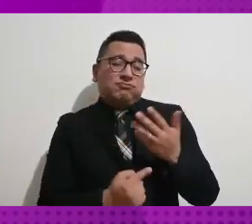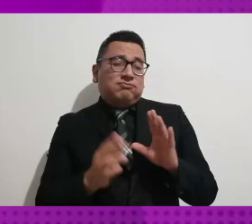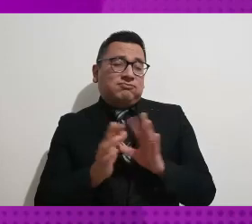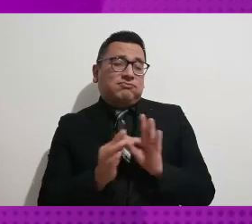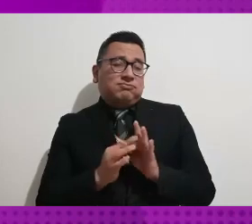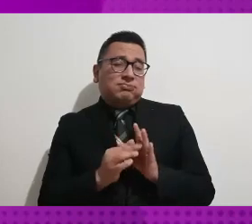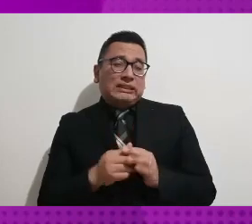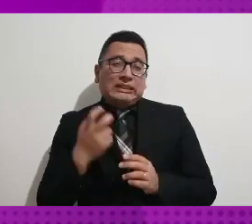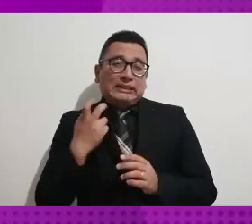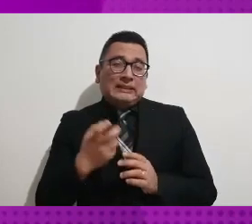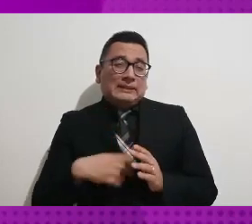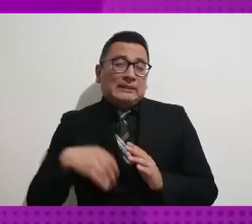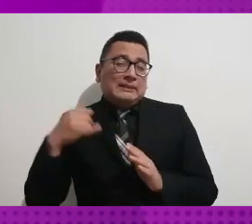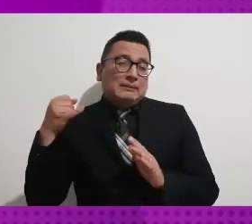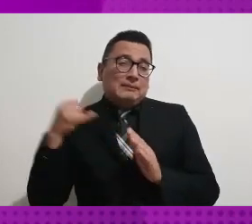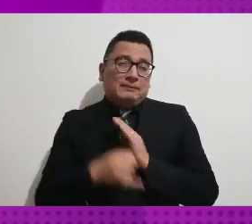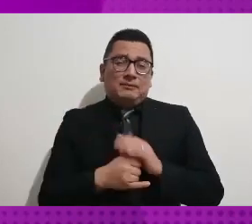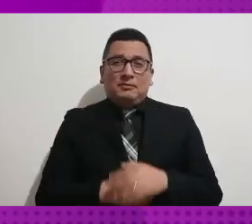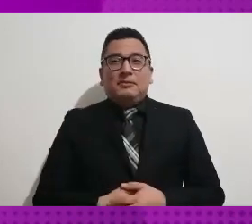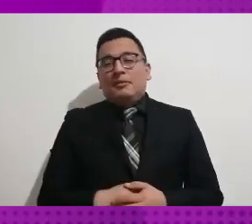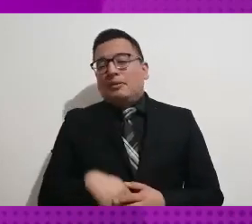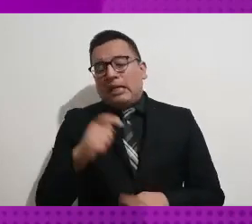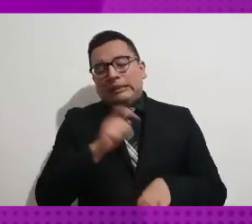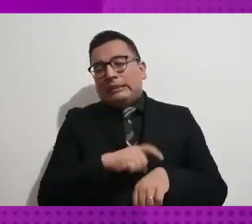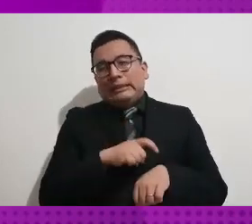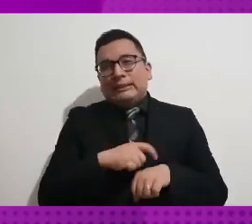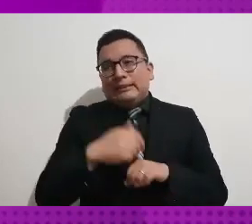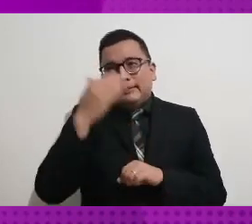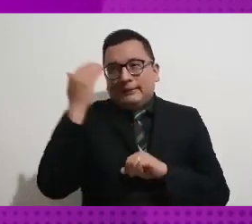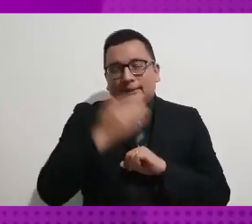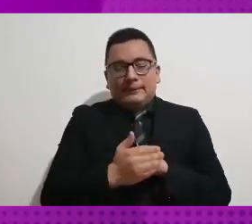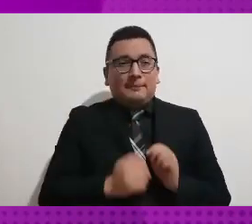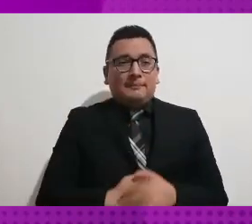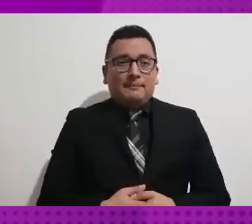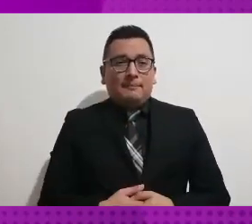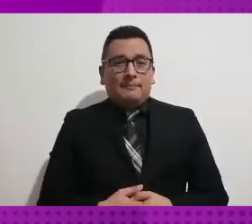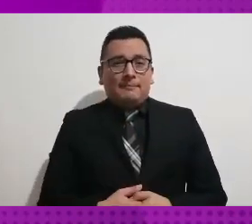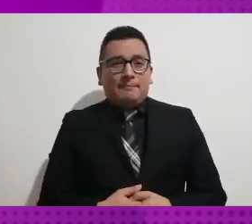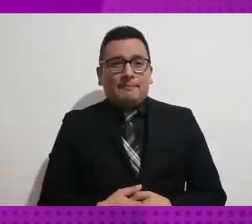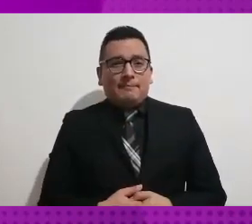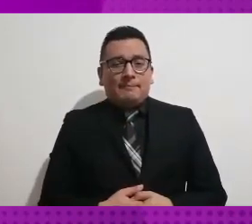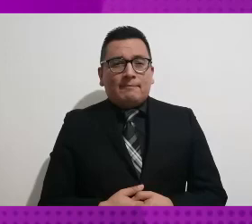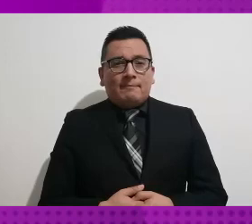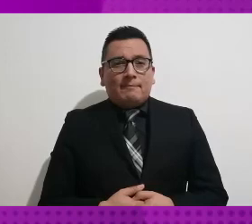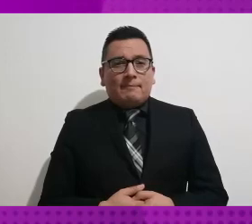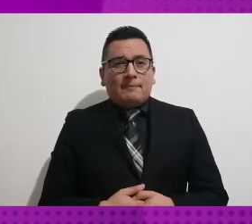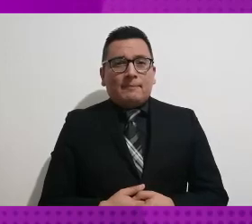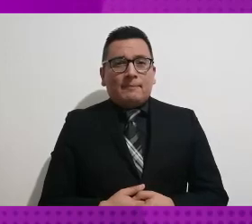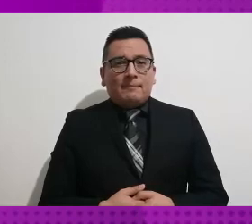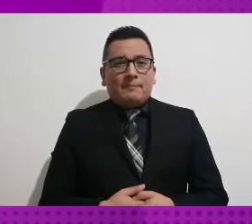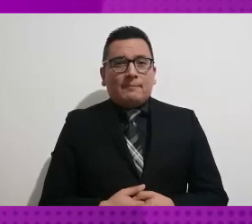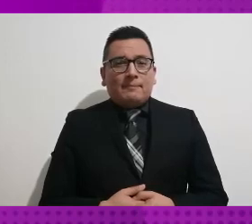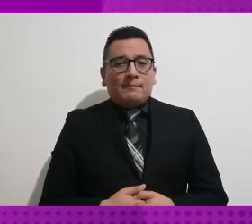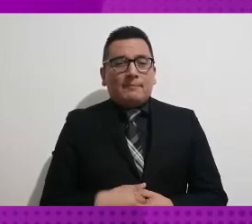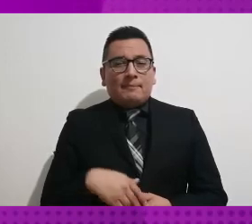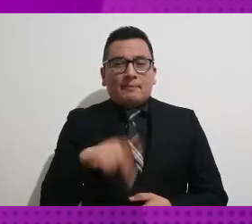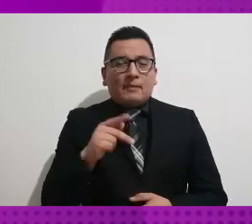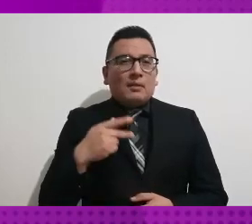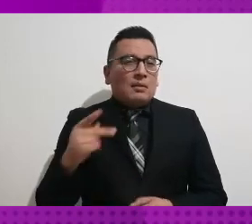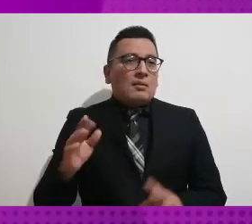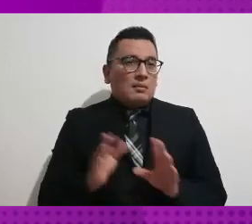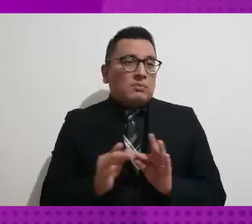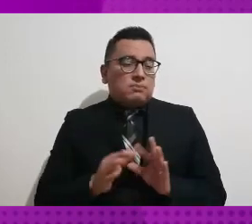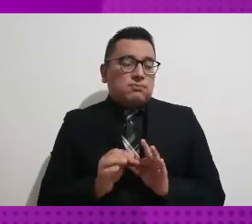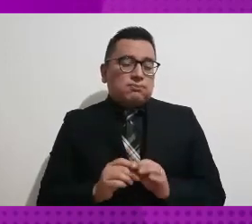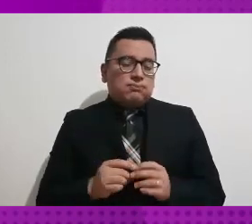profundo, tenemos por muy poco tiempo en este programa, pero finalmente se nos ha terminado el tiempo, pero finalmente pues son grandes cosas que